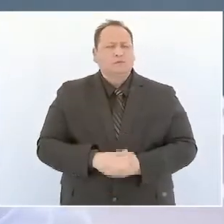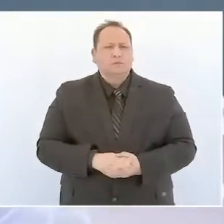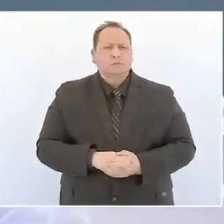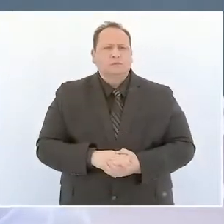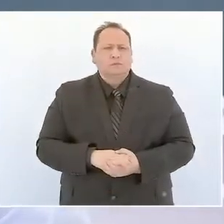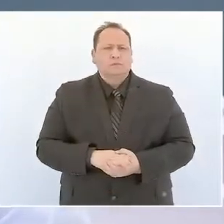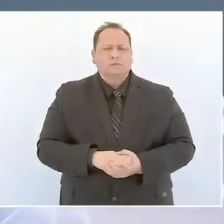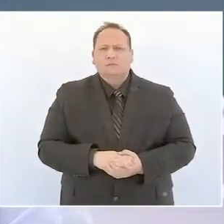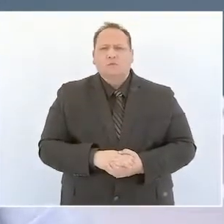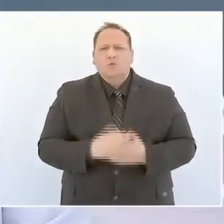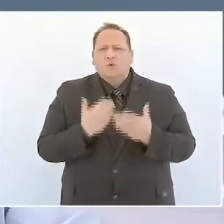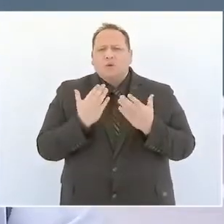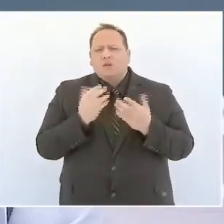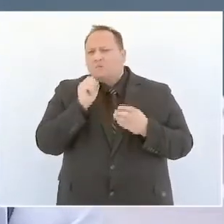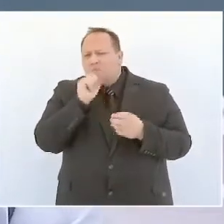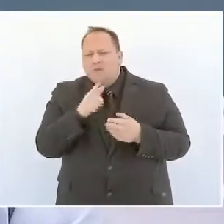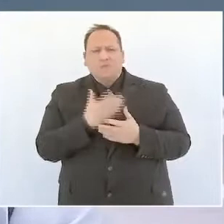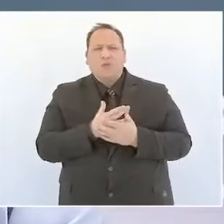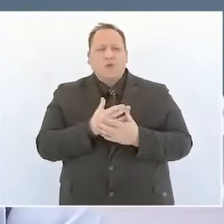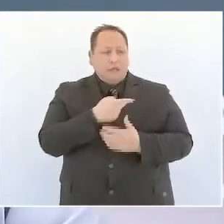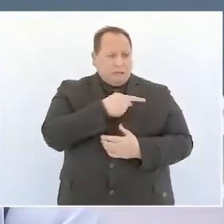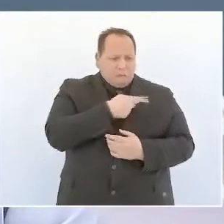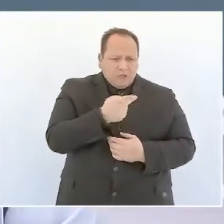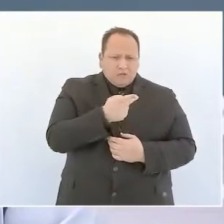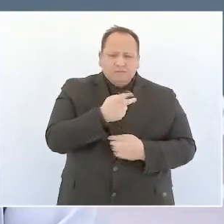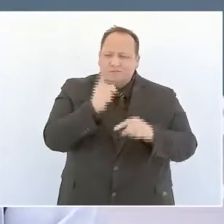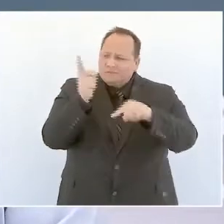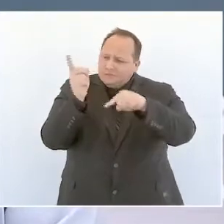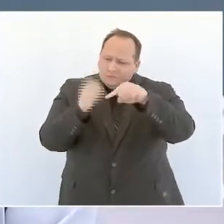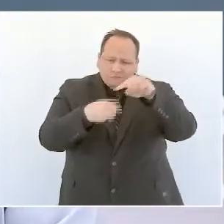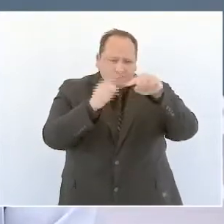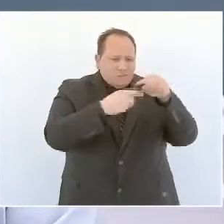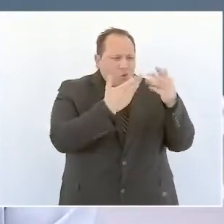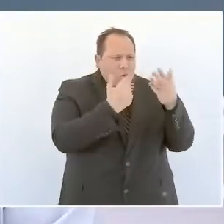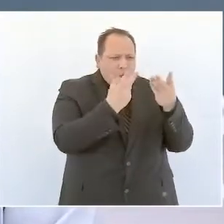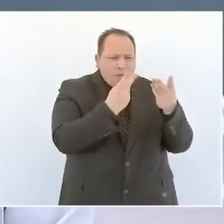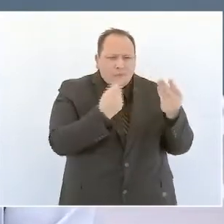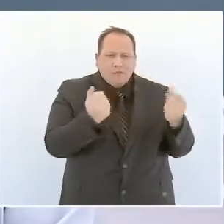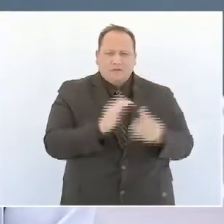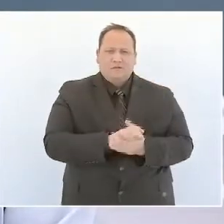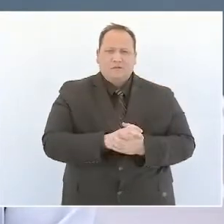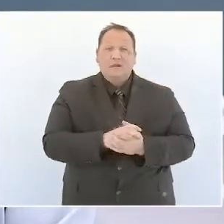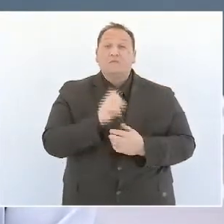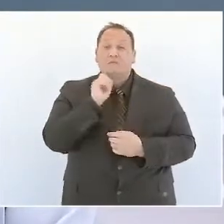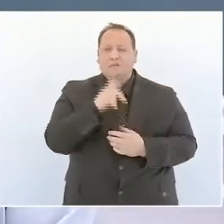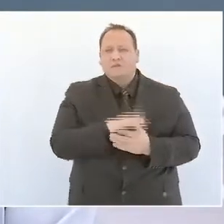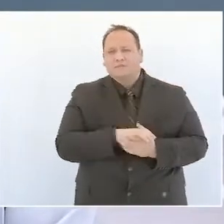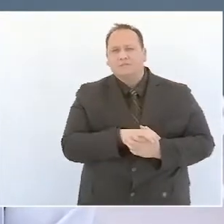que no haya pobreza y que nadie,